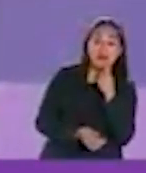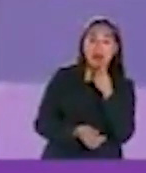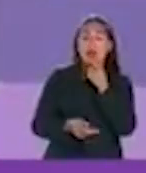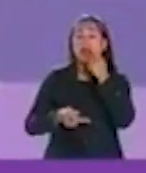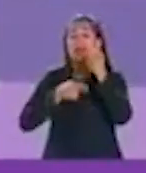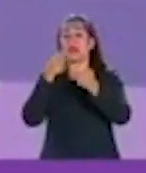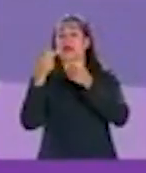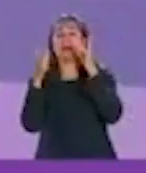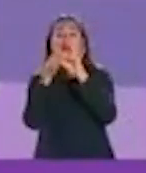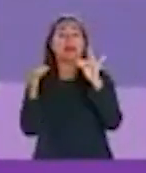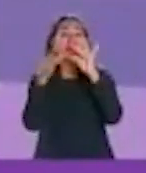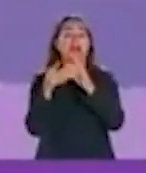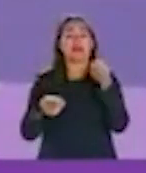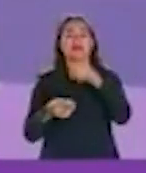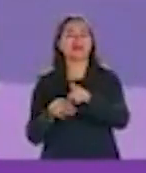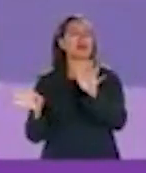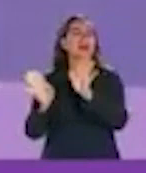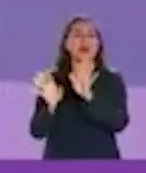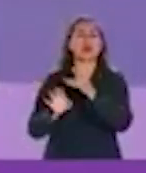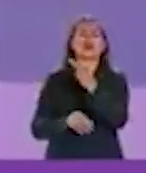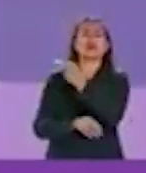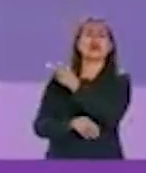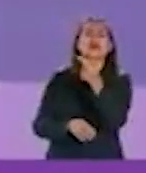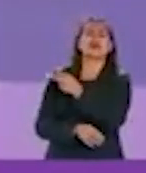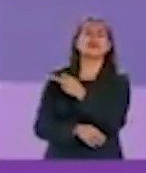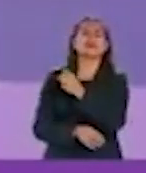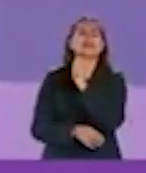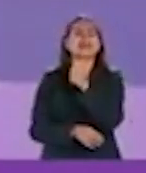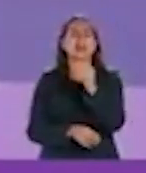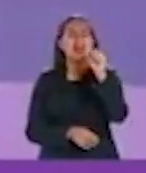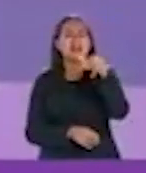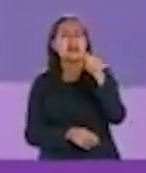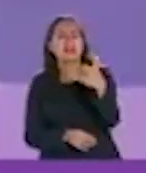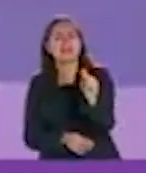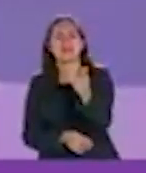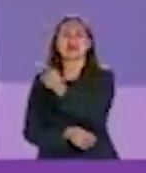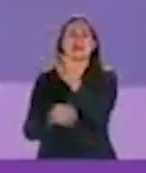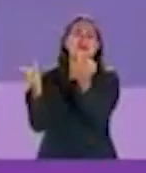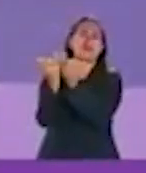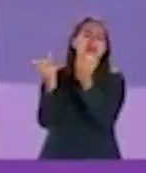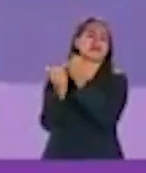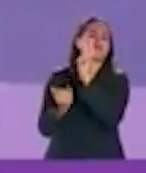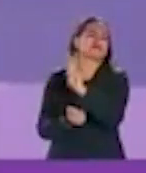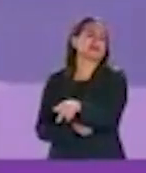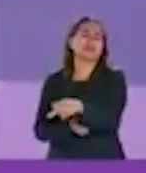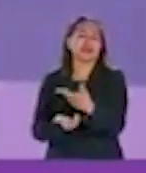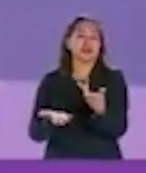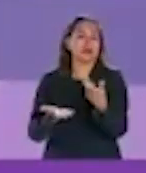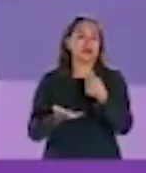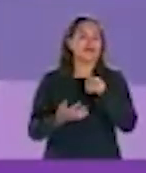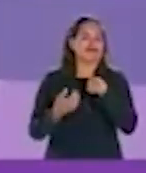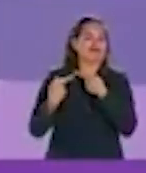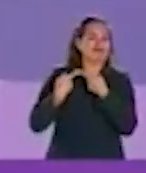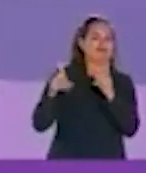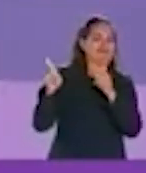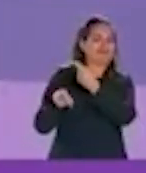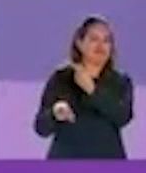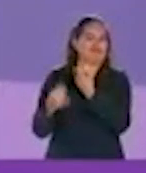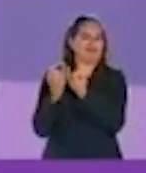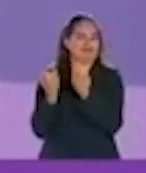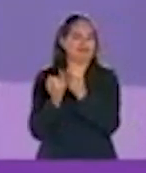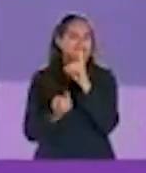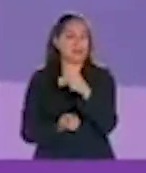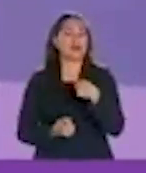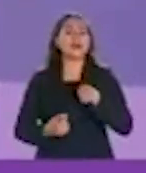ricardo y de todas las muchas cosas que ha dicho incorrectas es compararnos no somos iguales los que aquí estamos el único que tiene una vida limpia